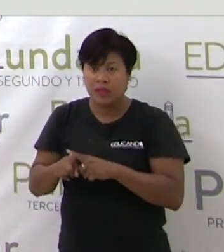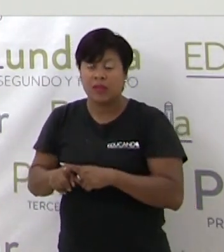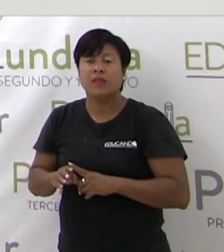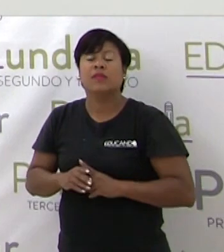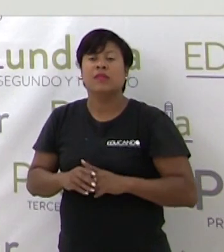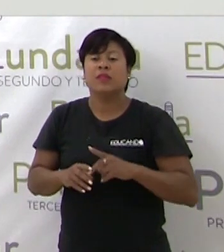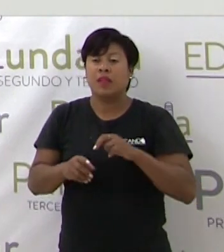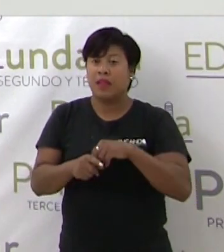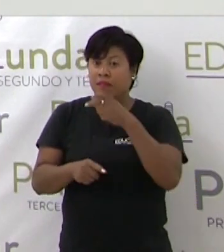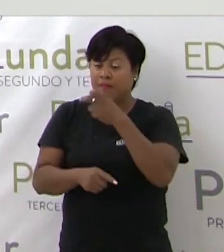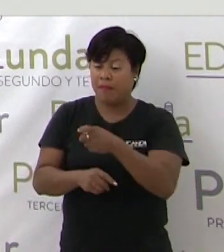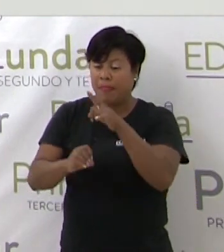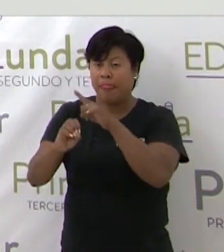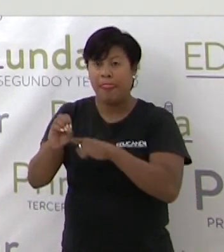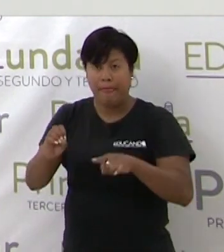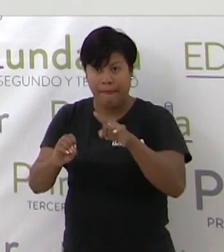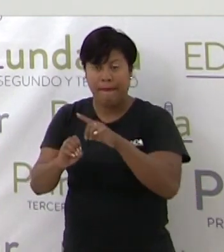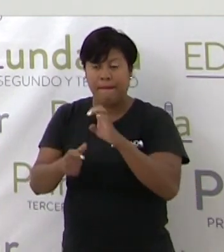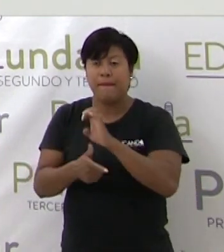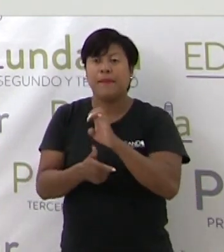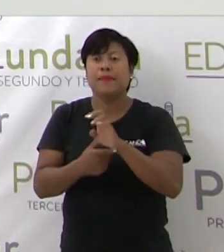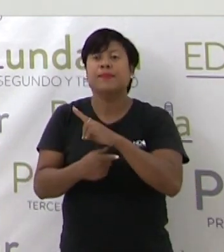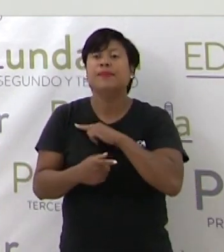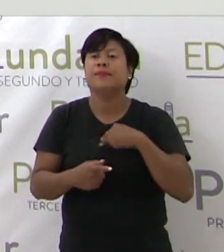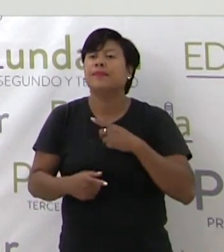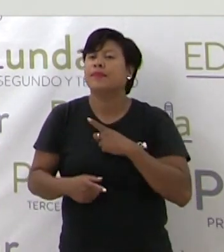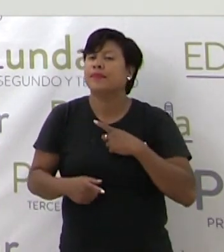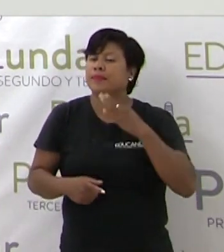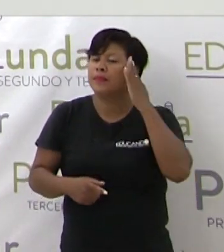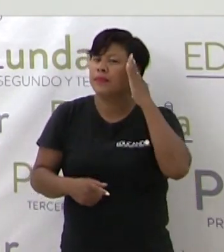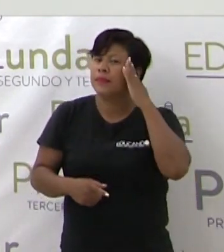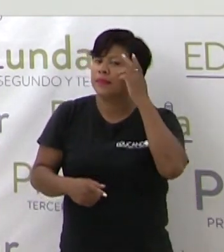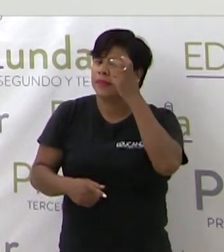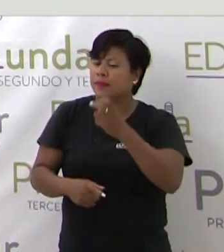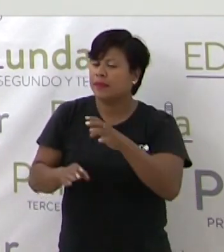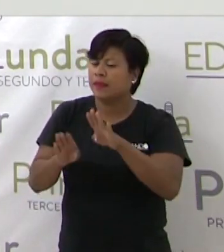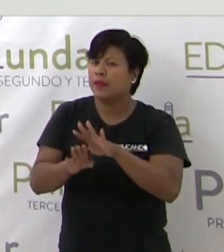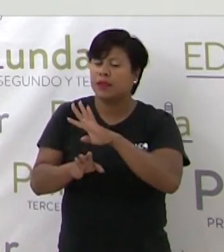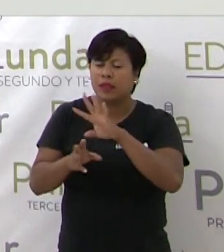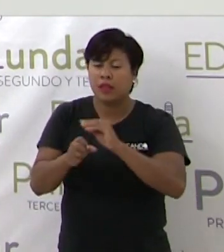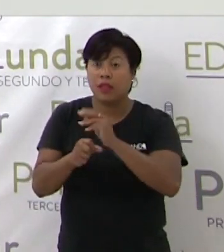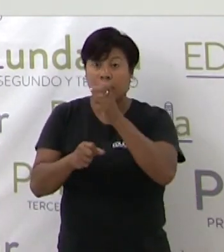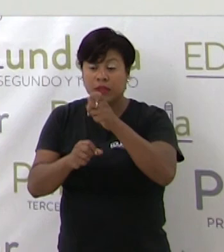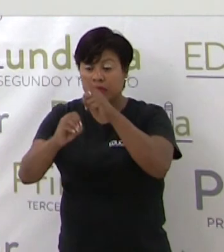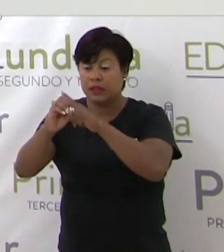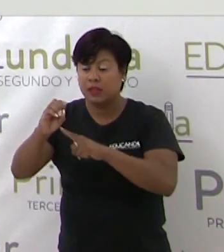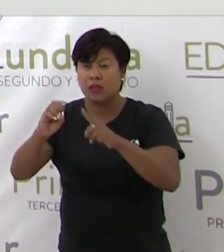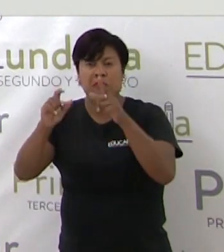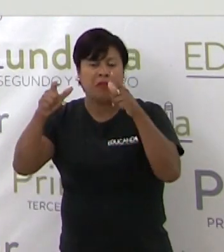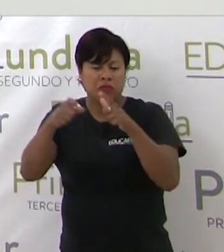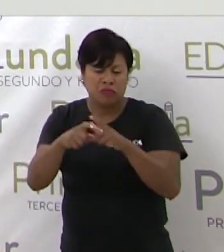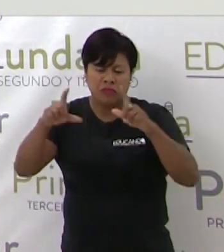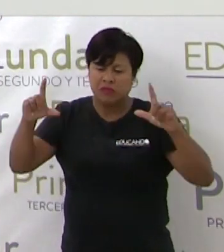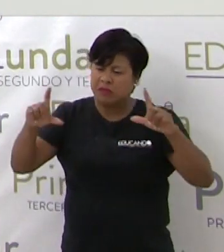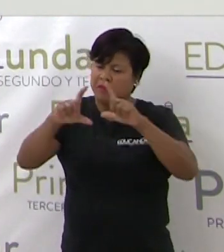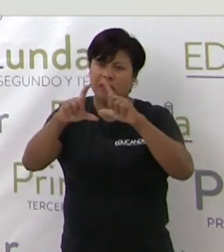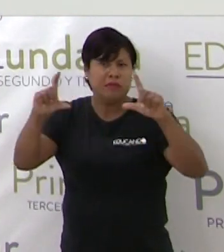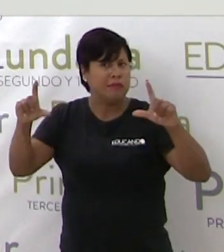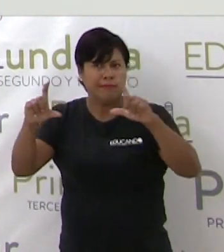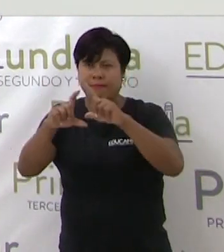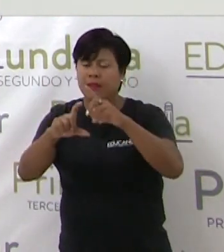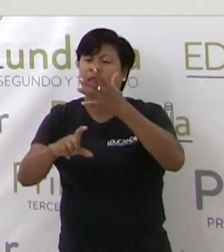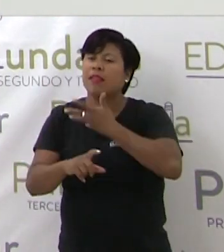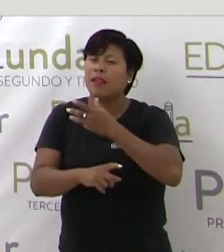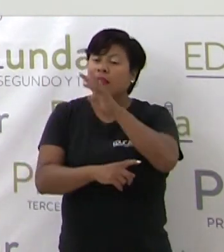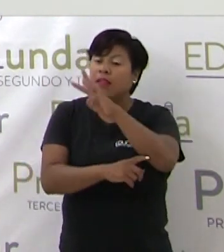inscritas en este círculo. Entonces, tenemos que conocer, por supuesto, este dato, que todo círculo, sea pequeño, sea grande, el tamaño que sea,